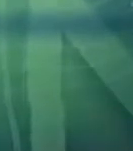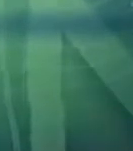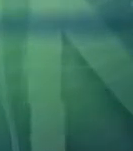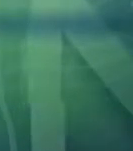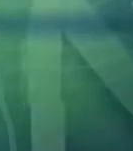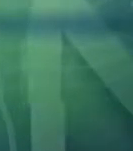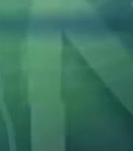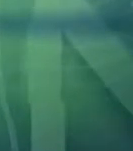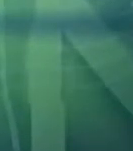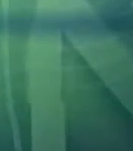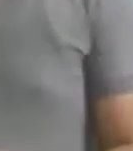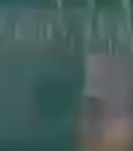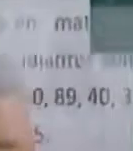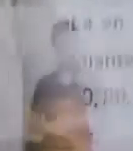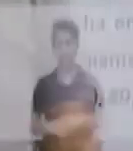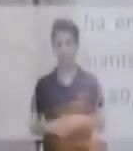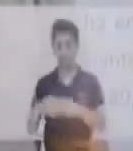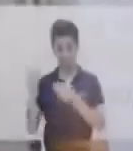Matemáticas.